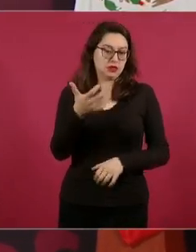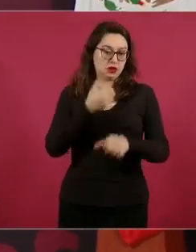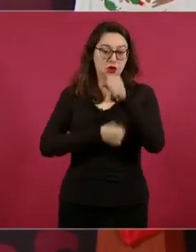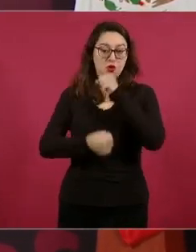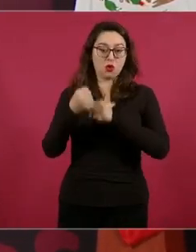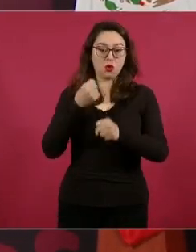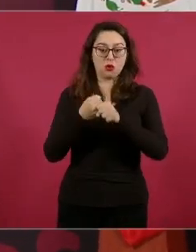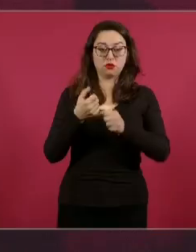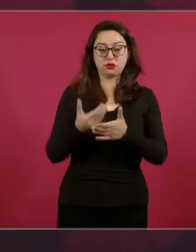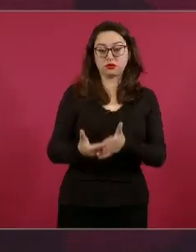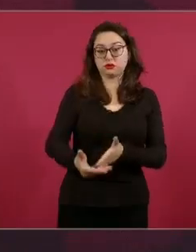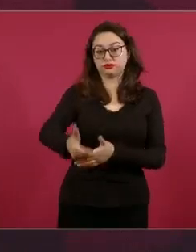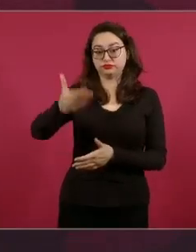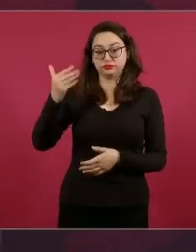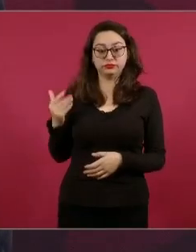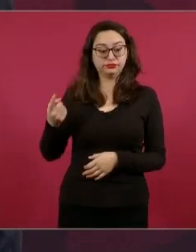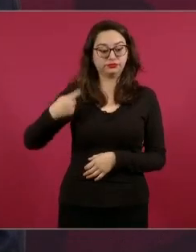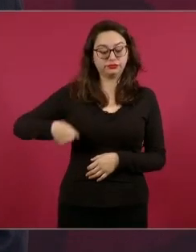no hacemos